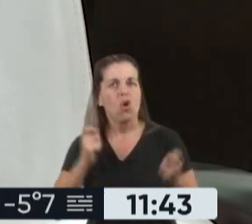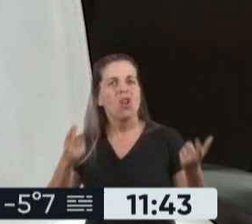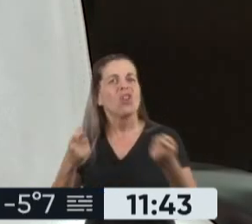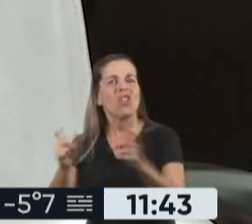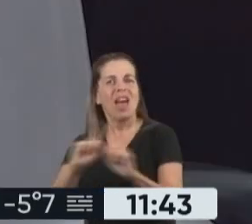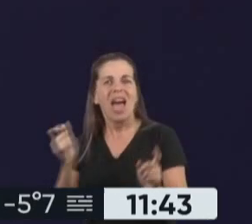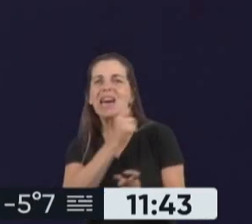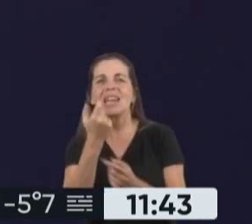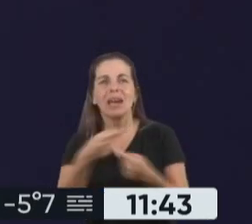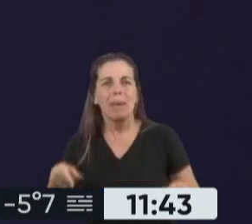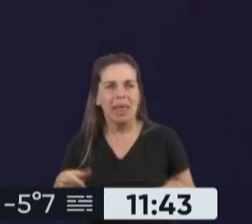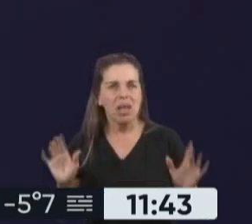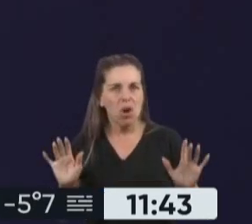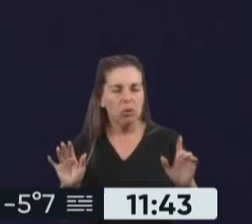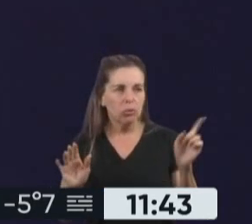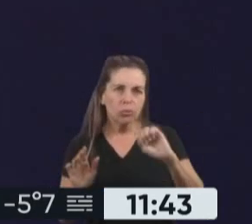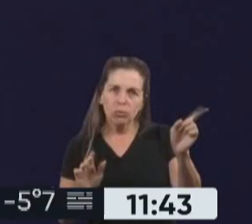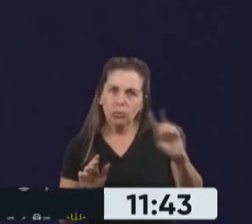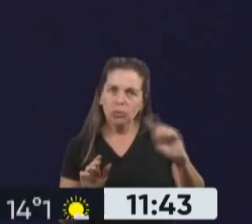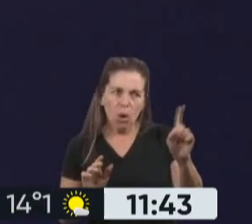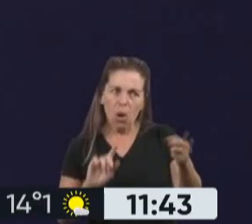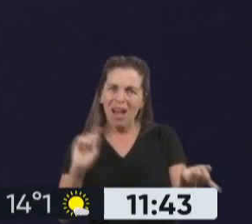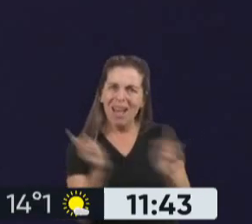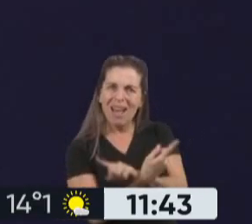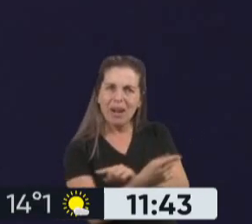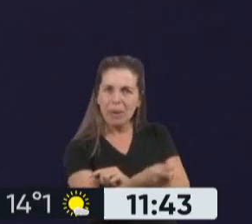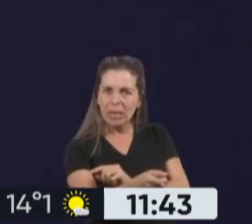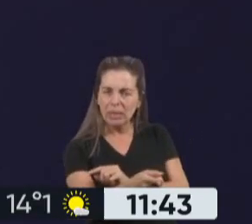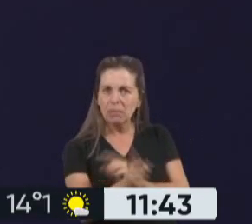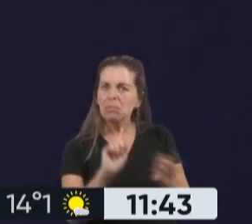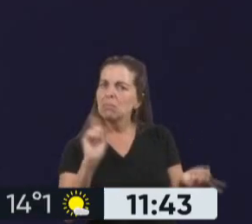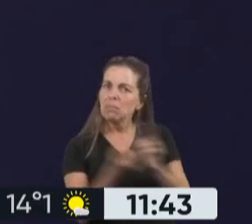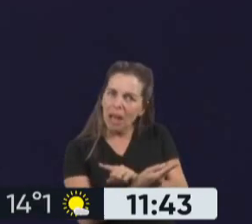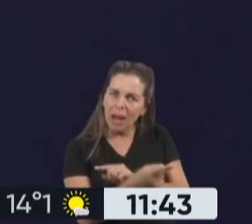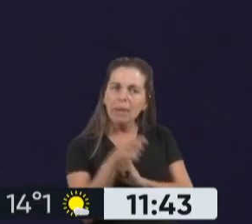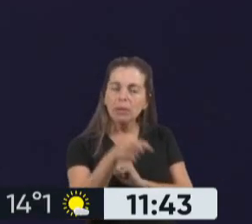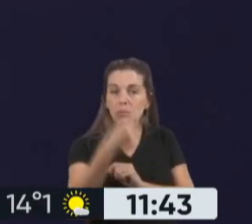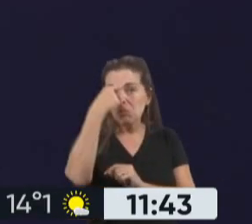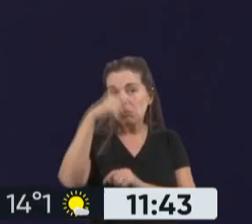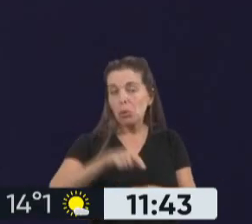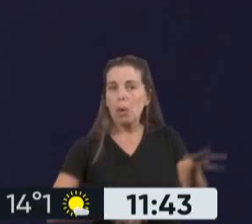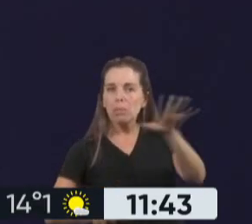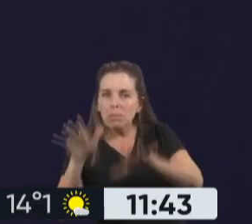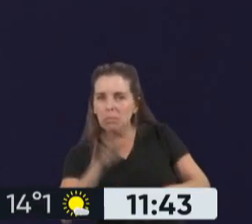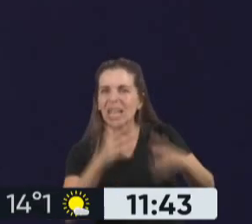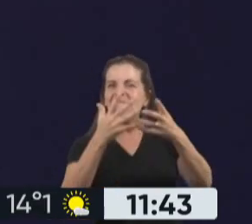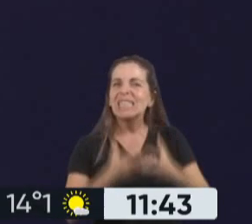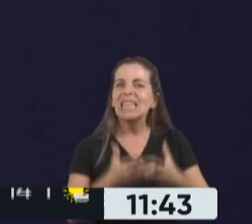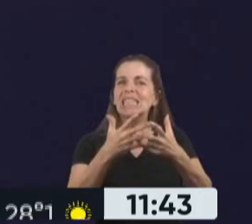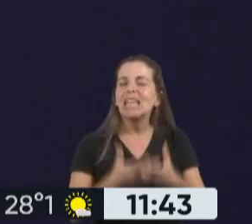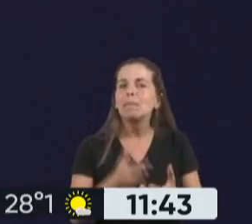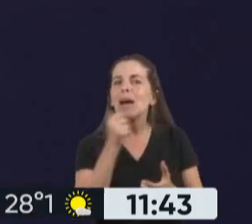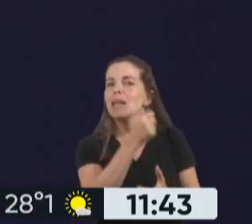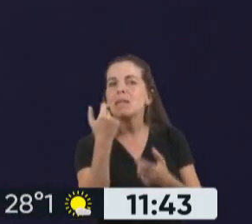estos medicamentos. No, pero no va, todo lo contrario. Esto va a ordenar el sistema. Lo cierto